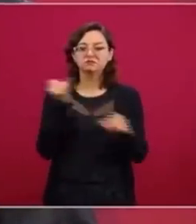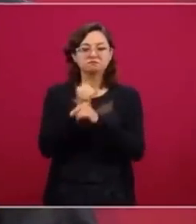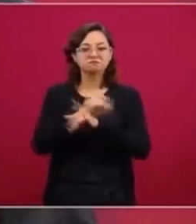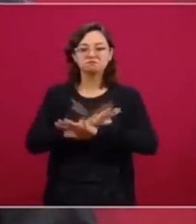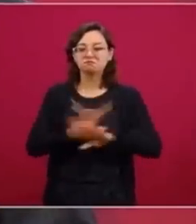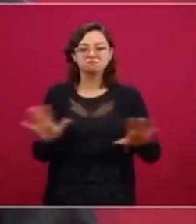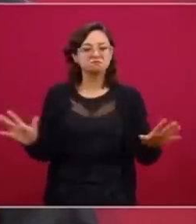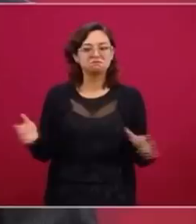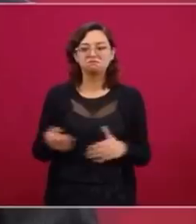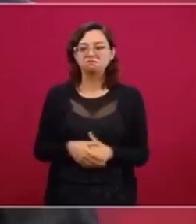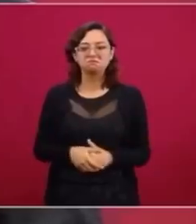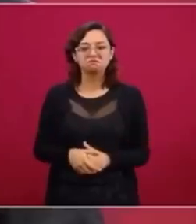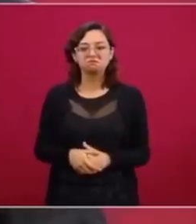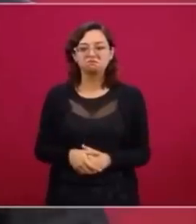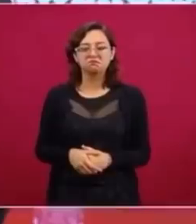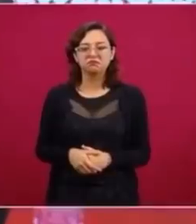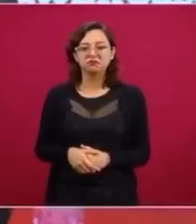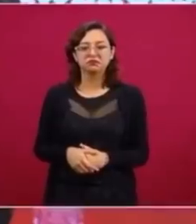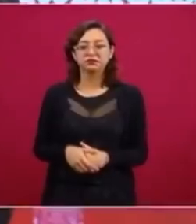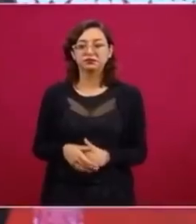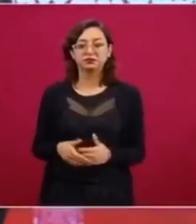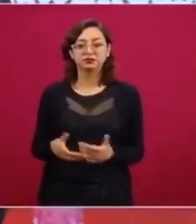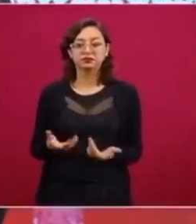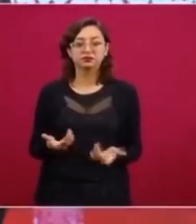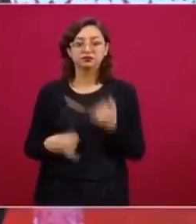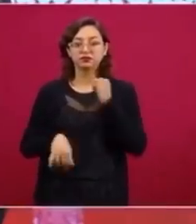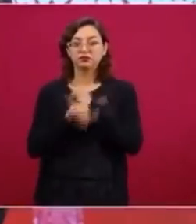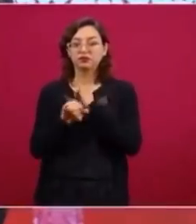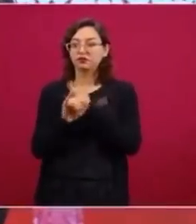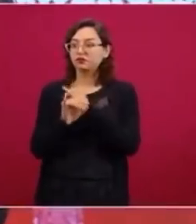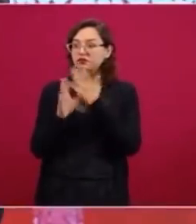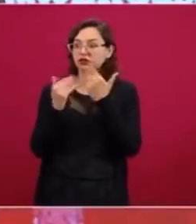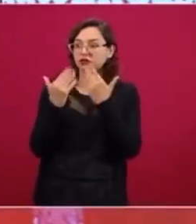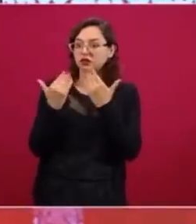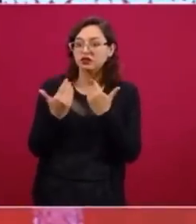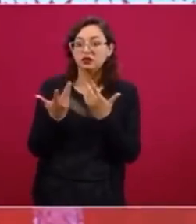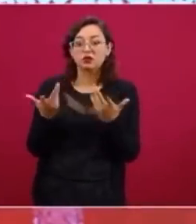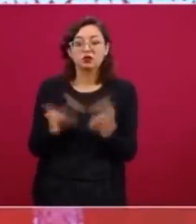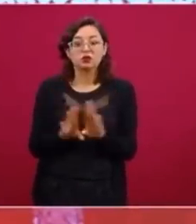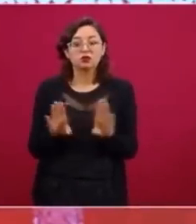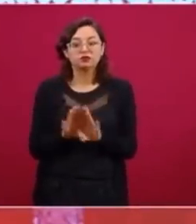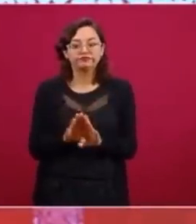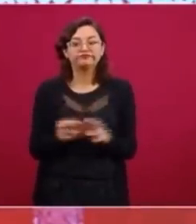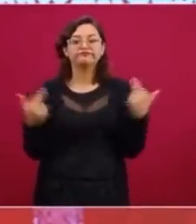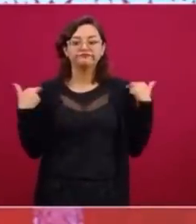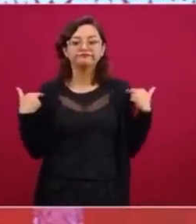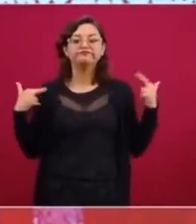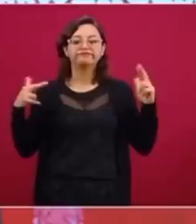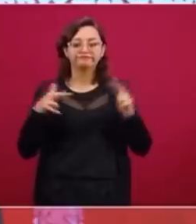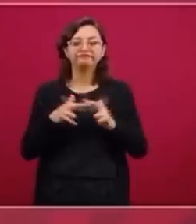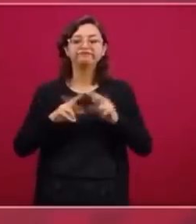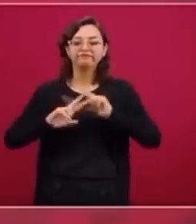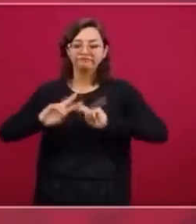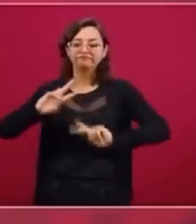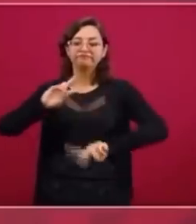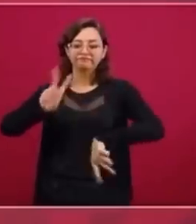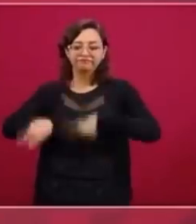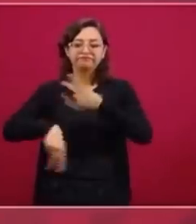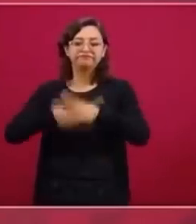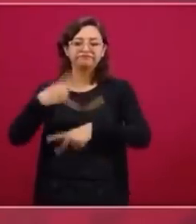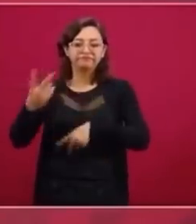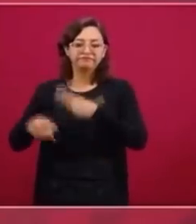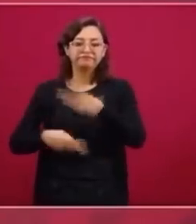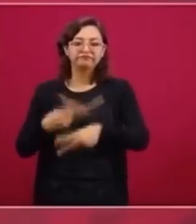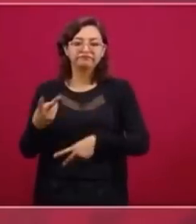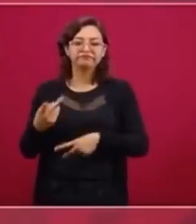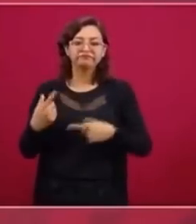información por medios electrónicos? Llega el maestro y pone la